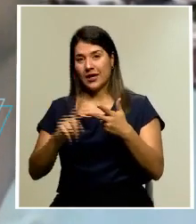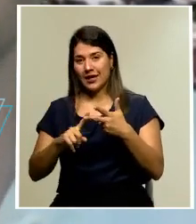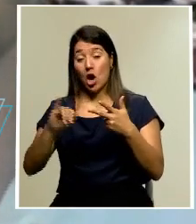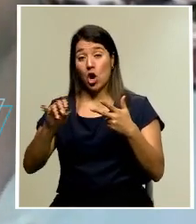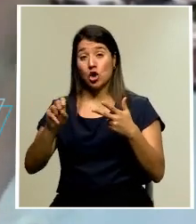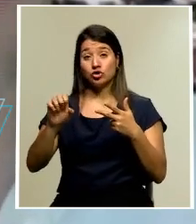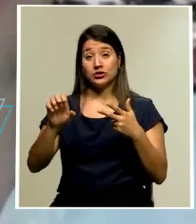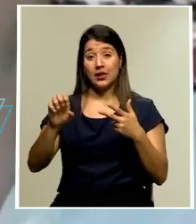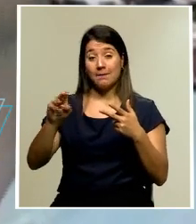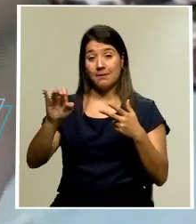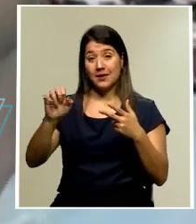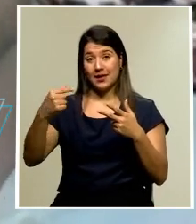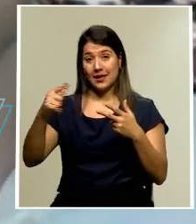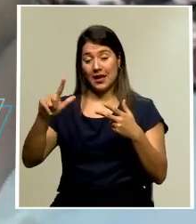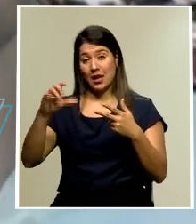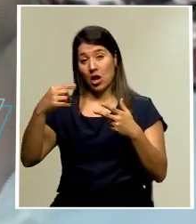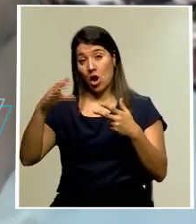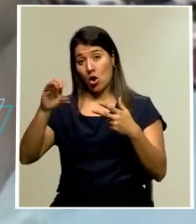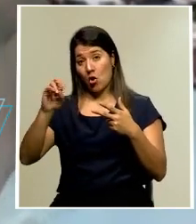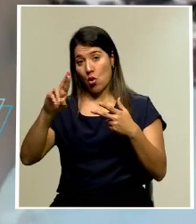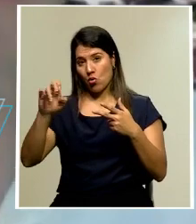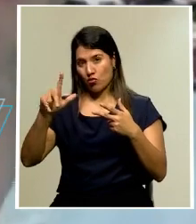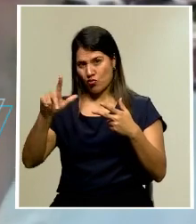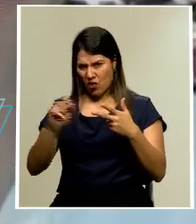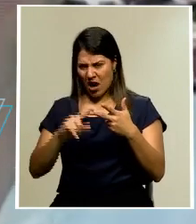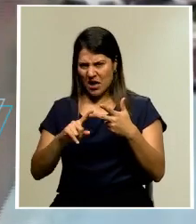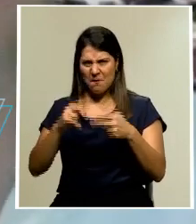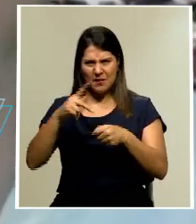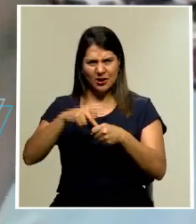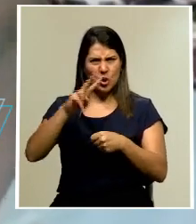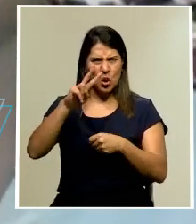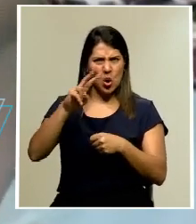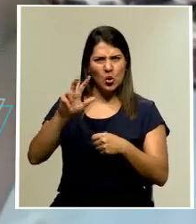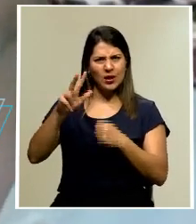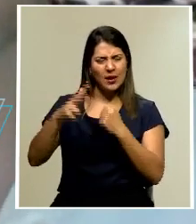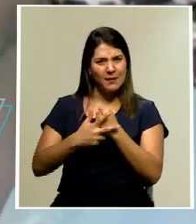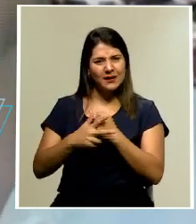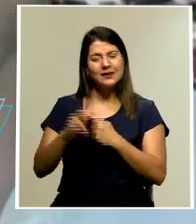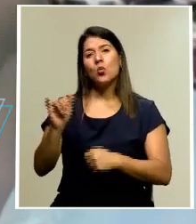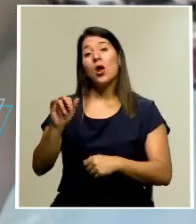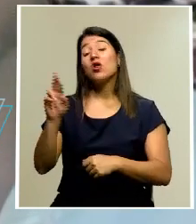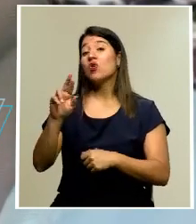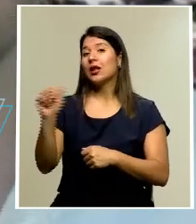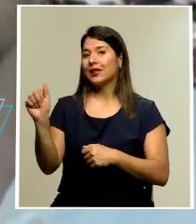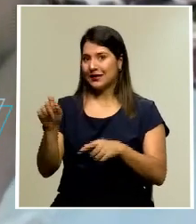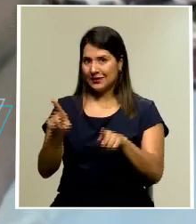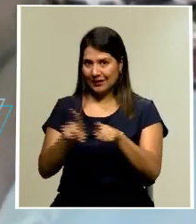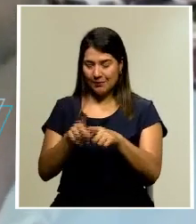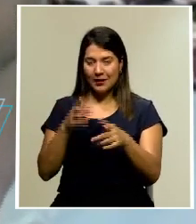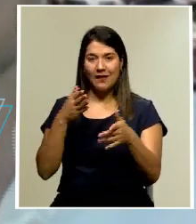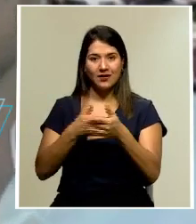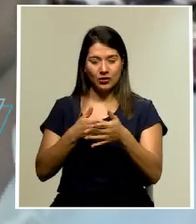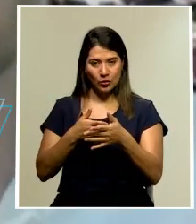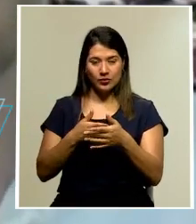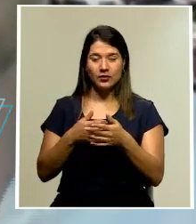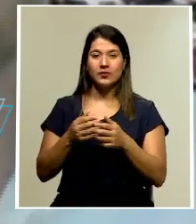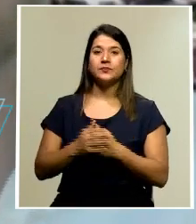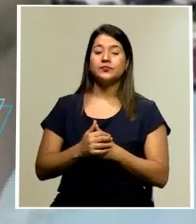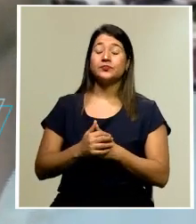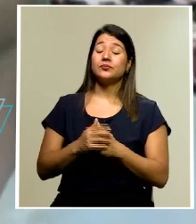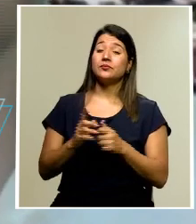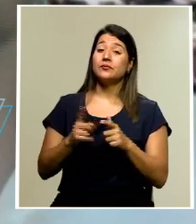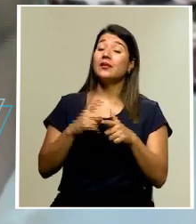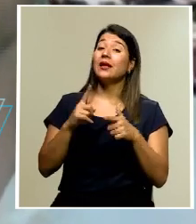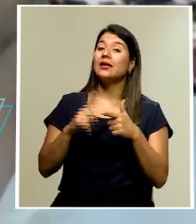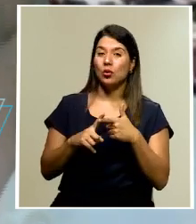se lanzó 2 o 3 veces, ¿verdad? Al mismo Rolando Araya le pasó una factura fuerte. Lo cierto